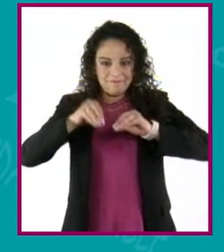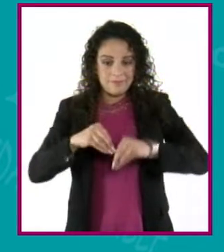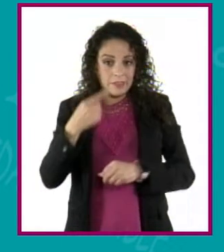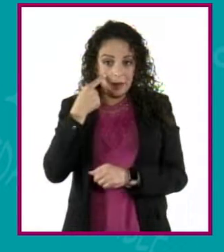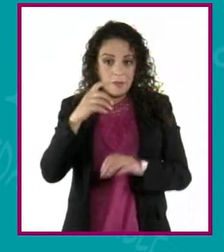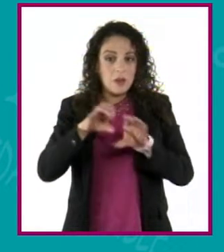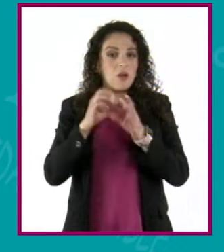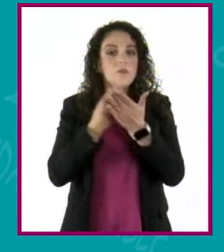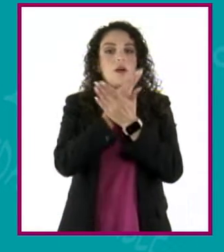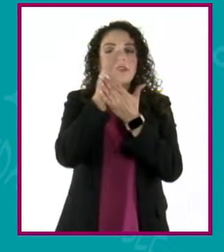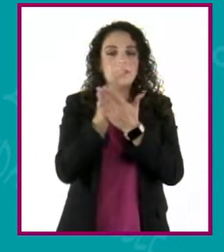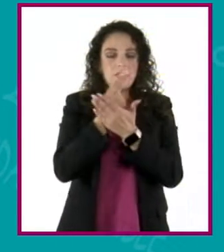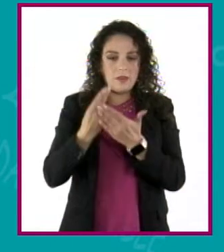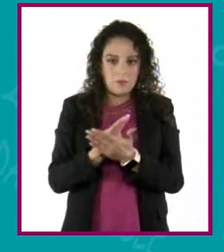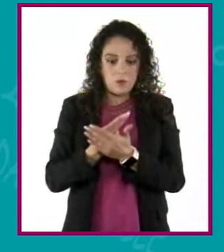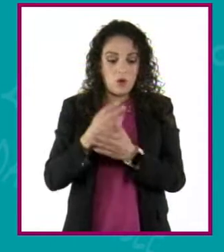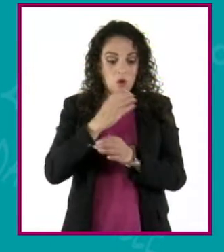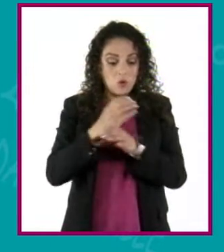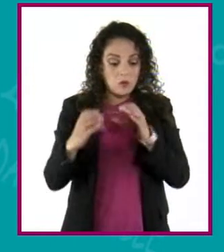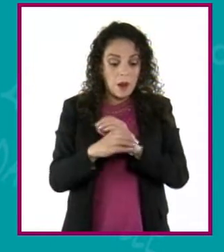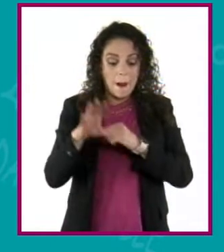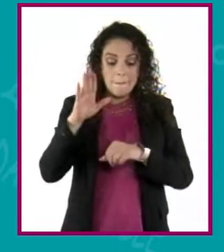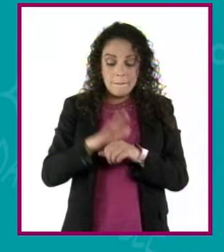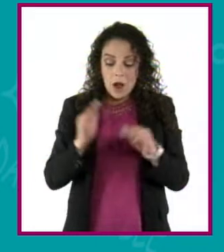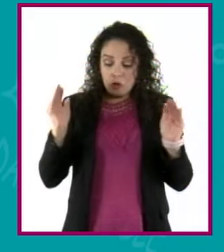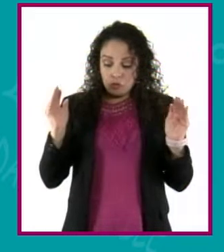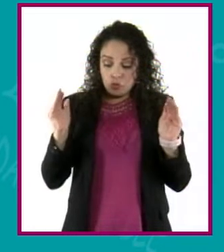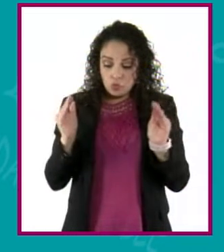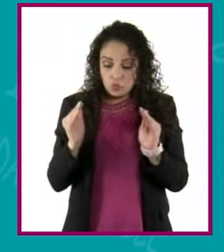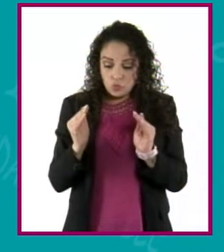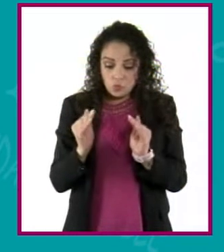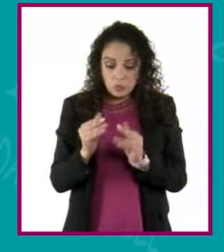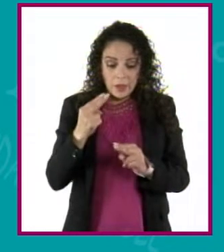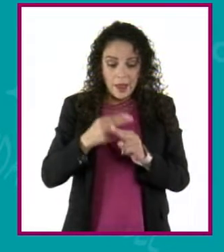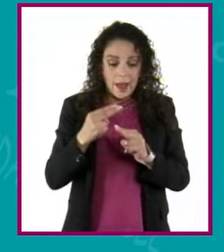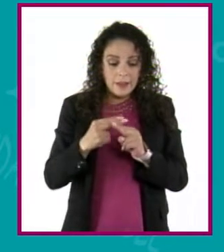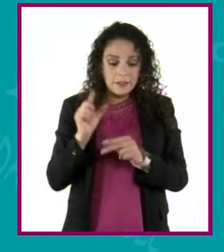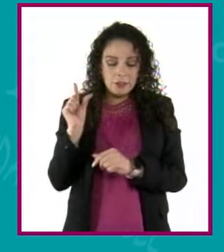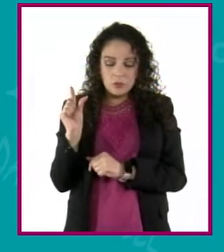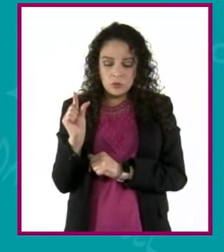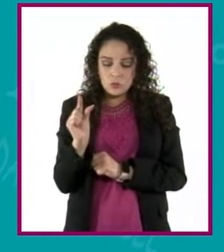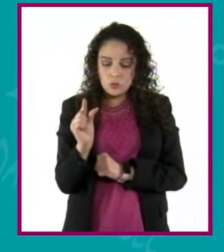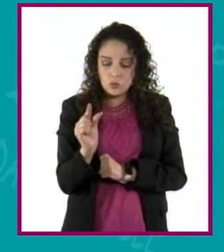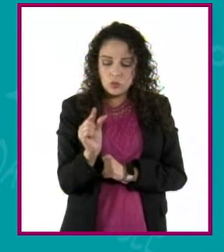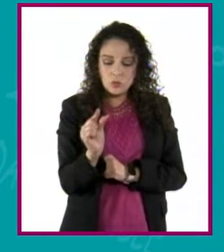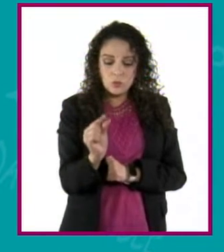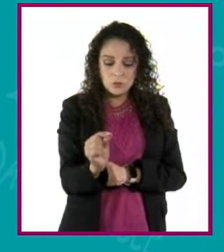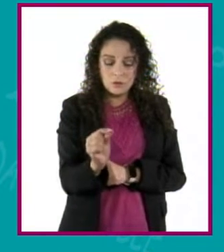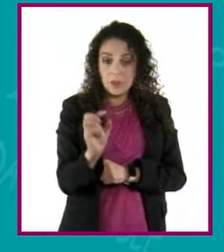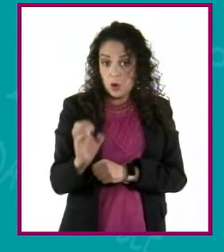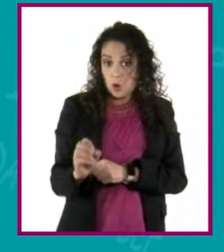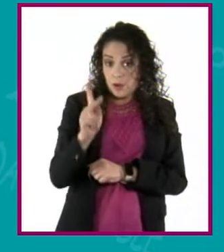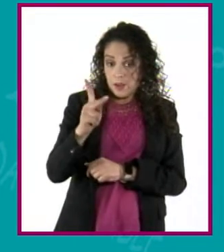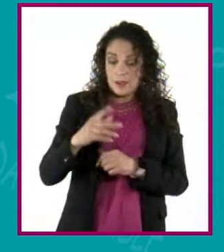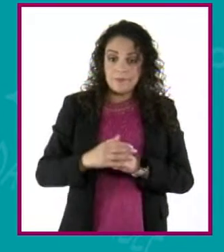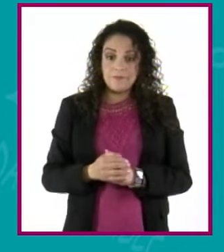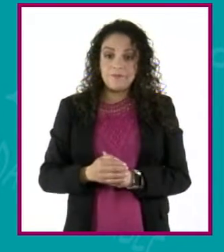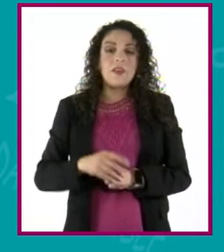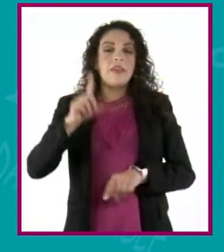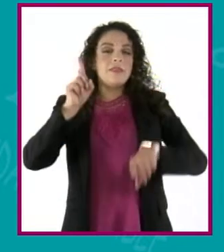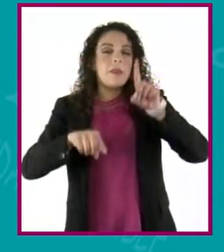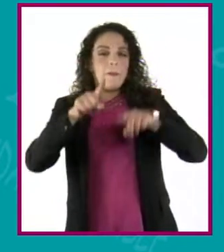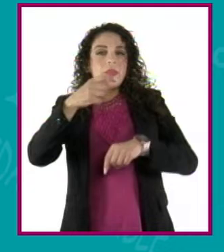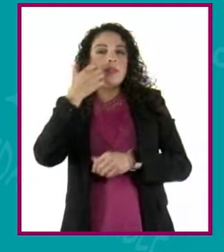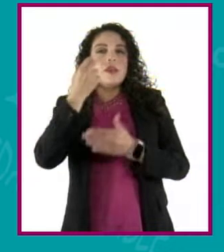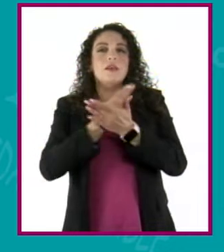manera, los objetos cada vez más pequeños hasta que desaparecen al llegar al punto de fuga. Ahora bien, dependiendo de lo que queramos